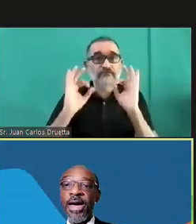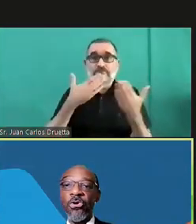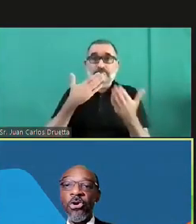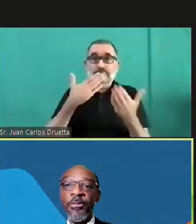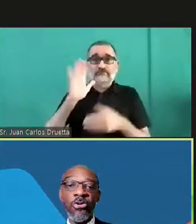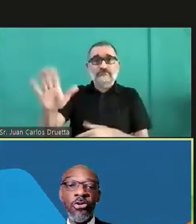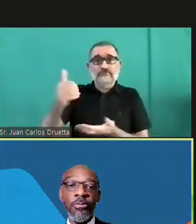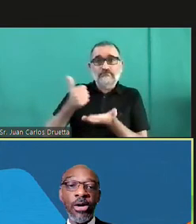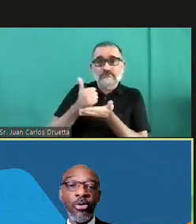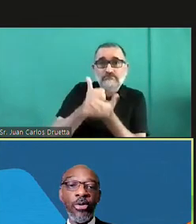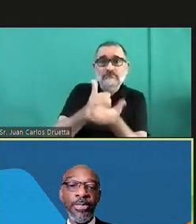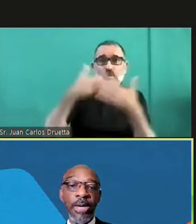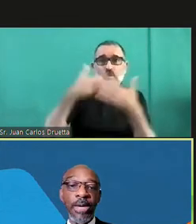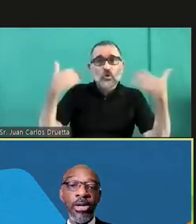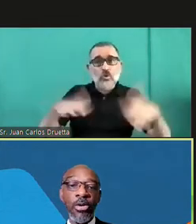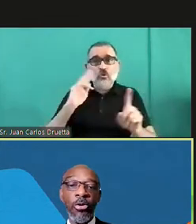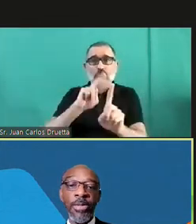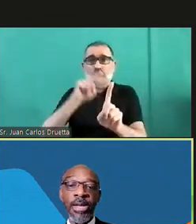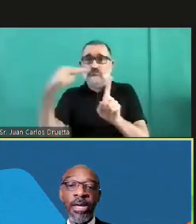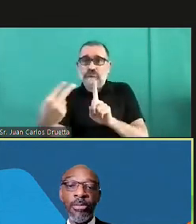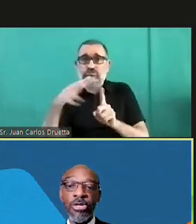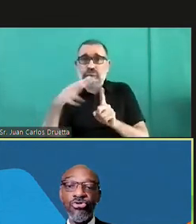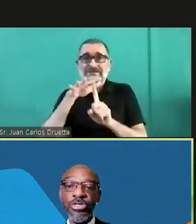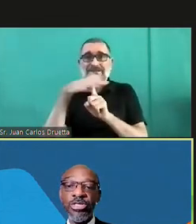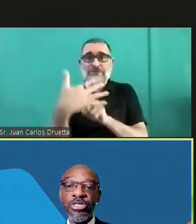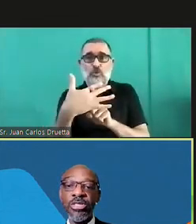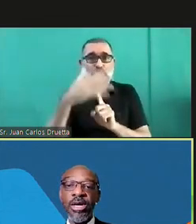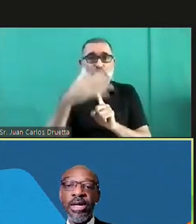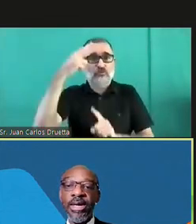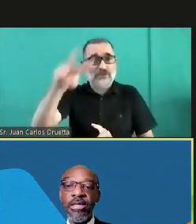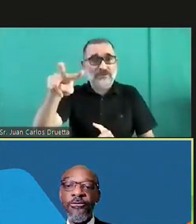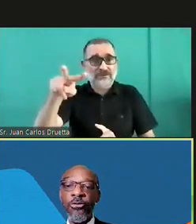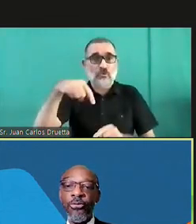para reducir el uso de tabaco y